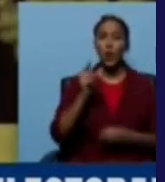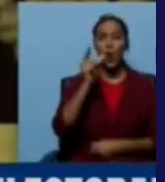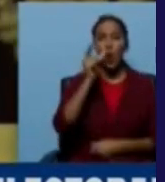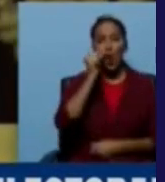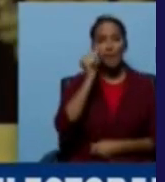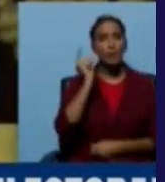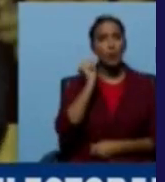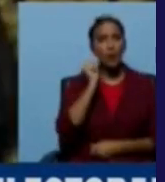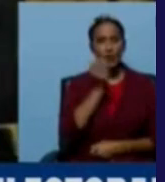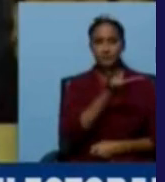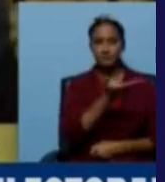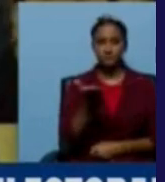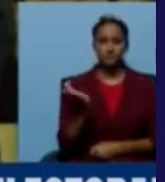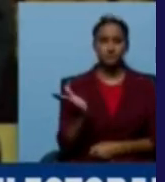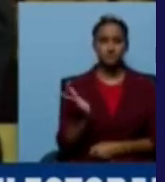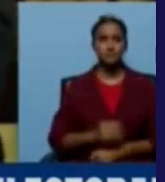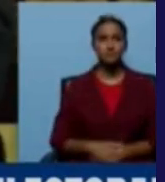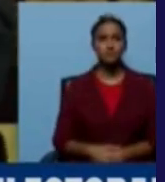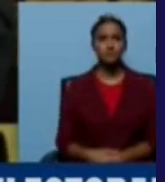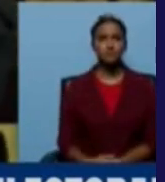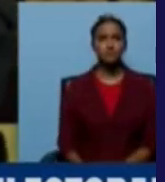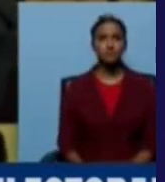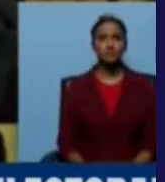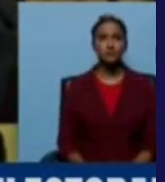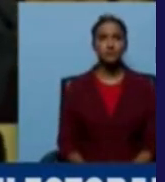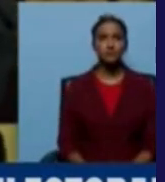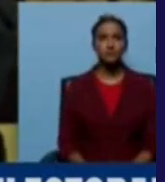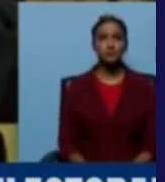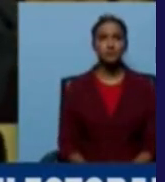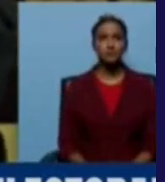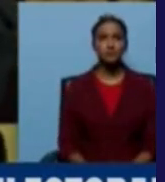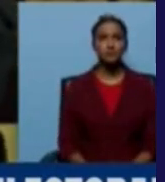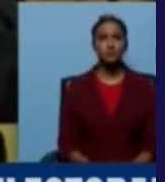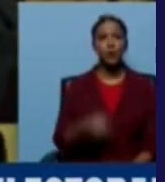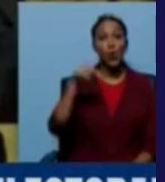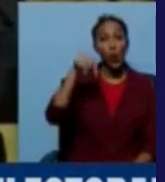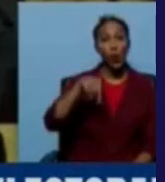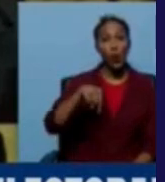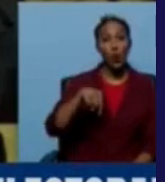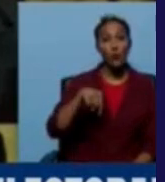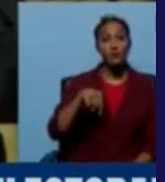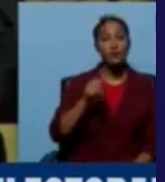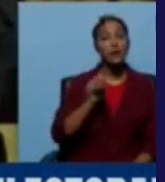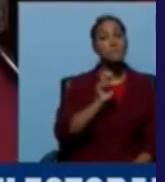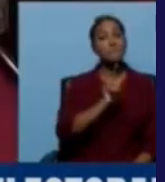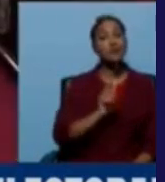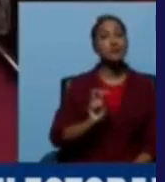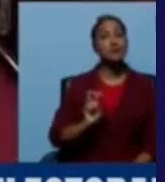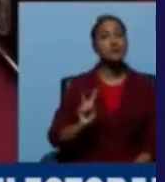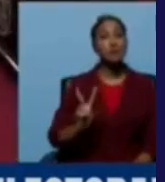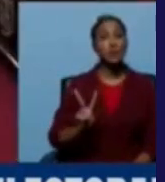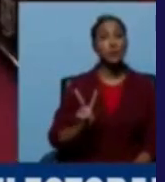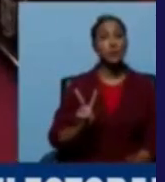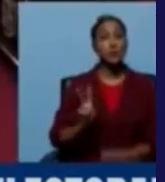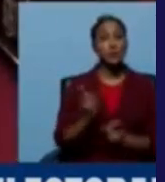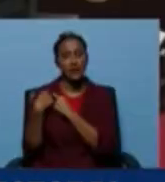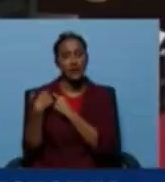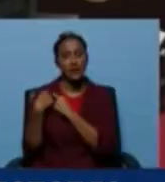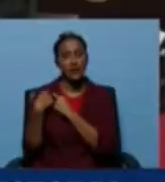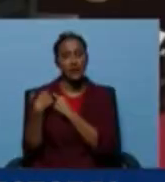estabilizar al país O si las tensiones políticas seguirán aumentando exacerbando aún más la crisis